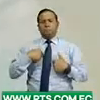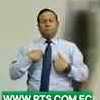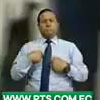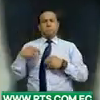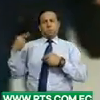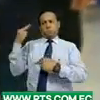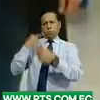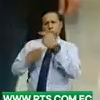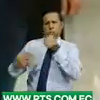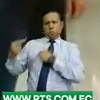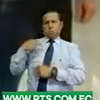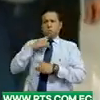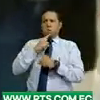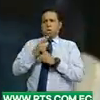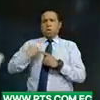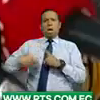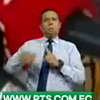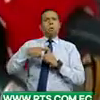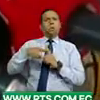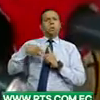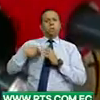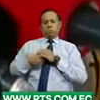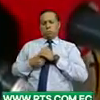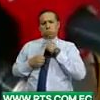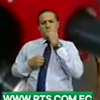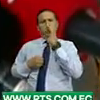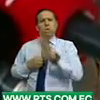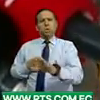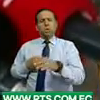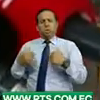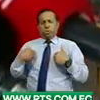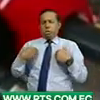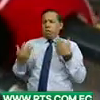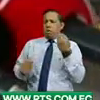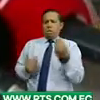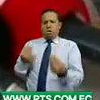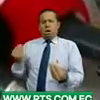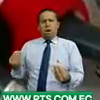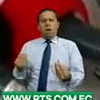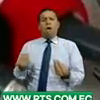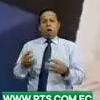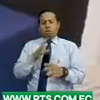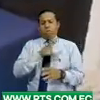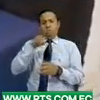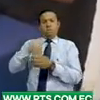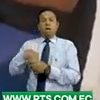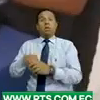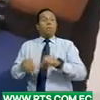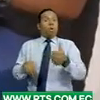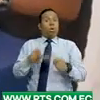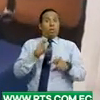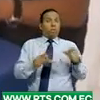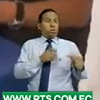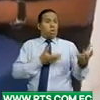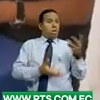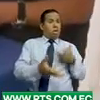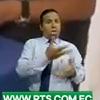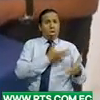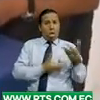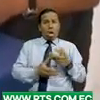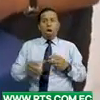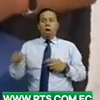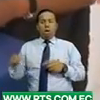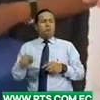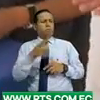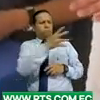confirma la presencia del virus, nos podamos comunicar con mayor celeridad con todos los pasajeros del avión. Formulario de declaración del viajero que